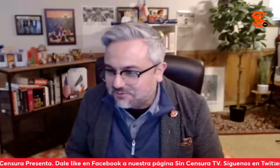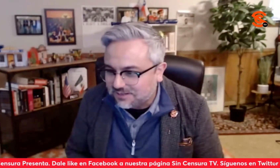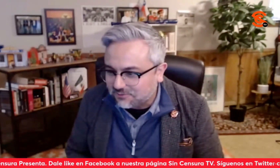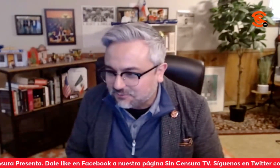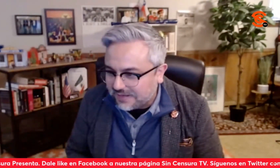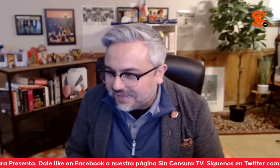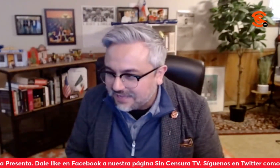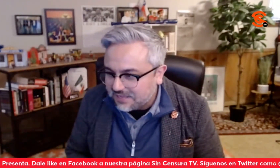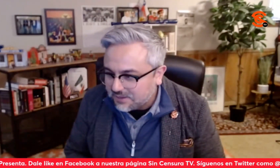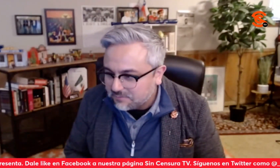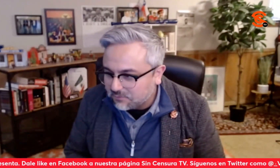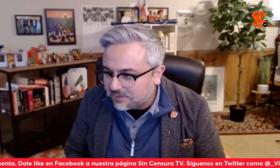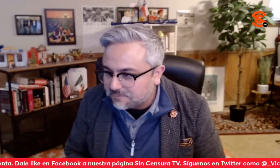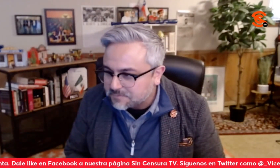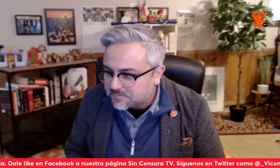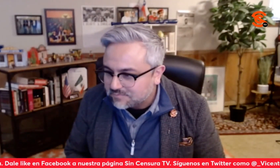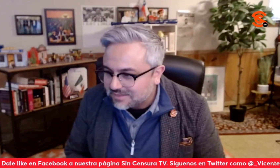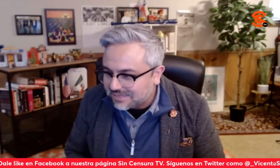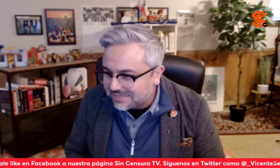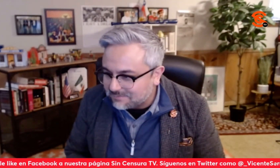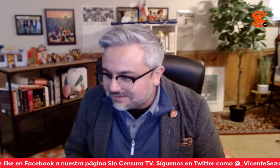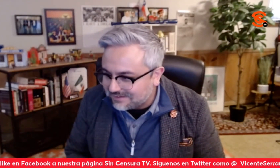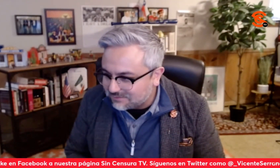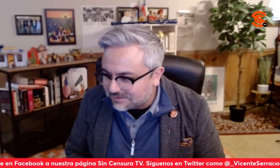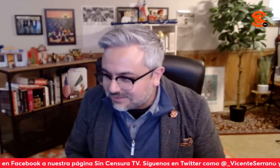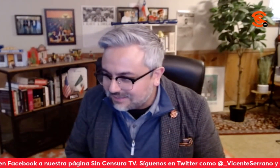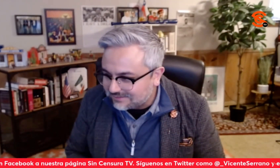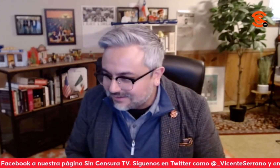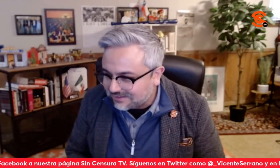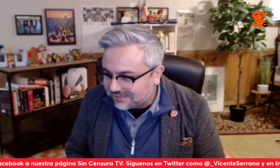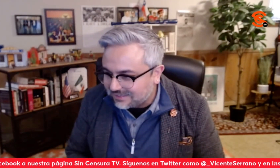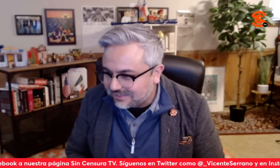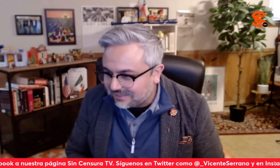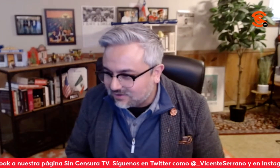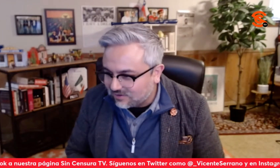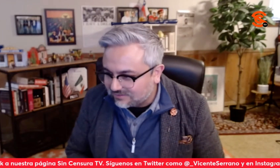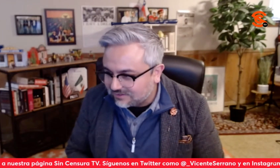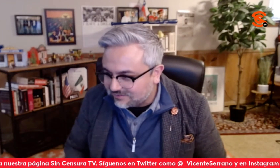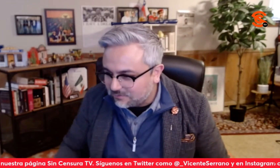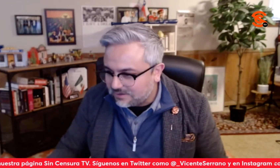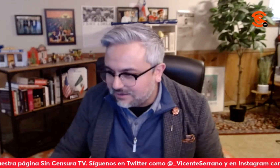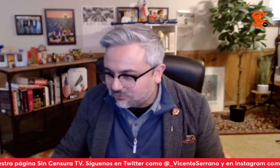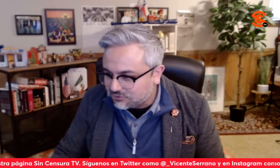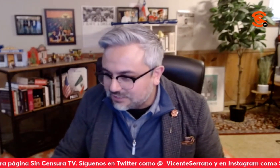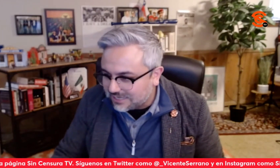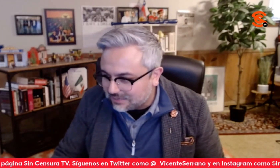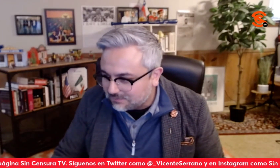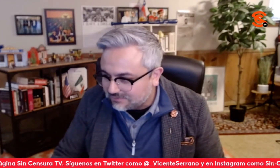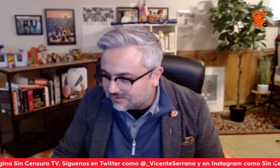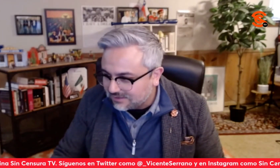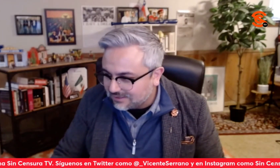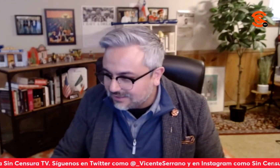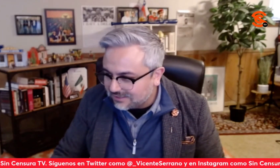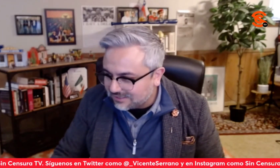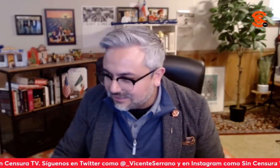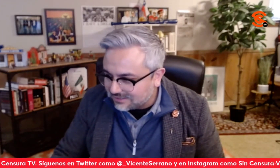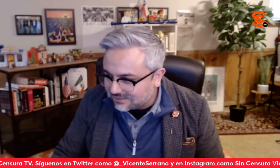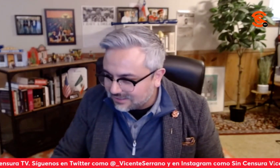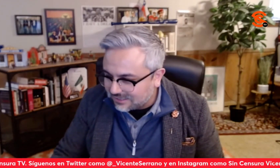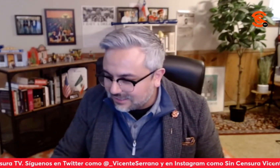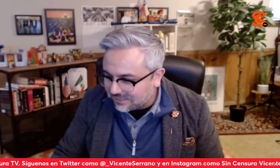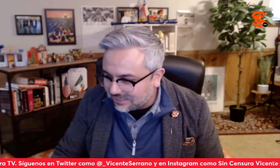estoy de acuerdo con la doctora pero mire además de las mentiras que con las que exhibe a sochil Gálvez